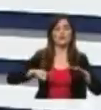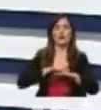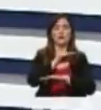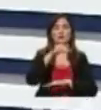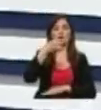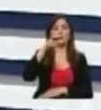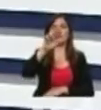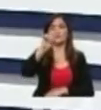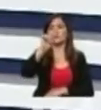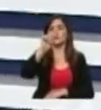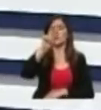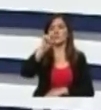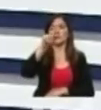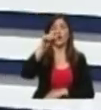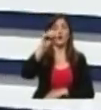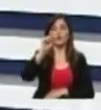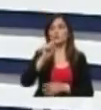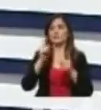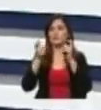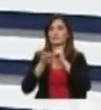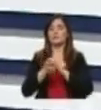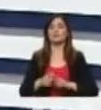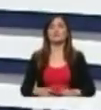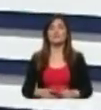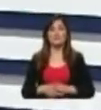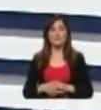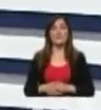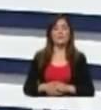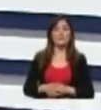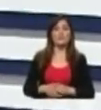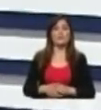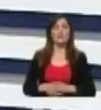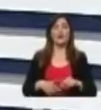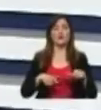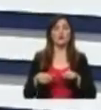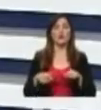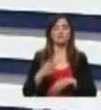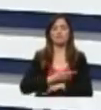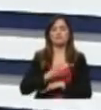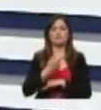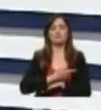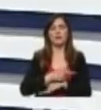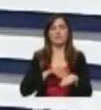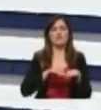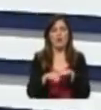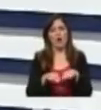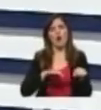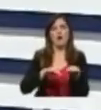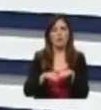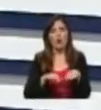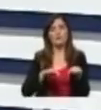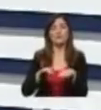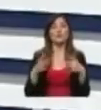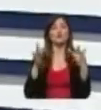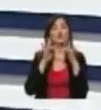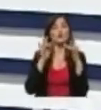en el norte de la capital, cambiarán de sentido. Así es, este es un sector donde a diario transitan gran cantidad de vehículos. Por eso en este momento